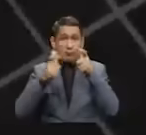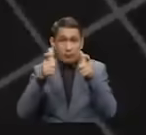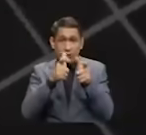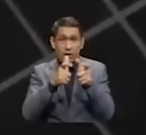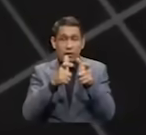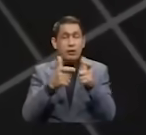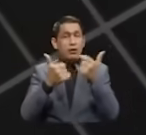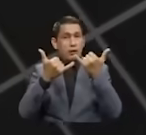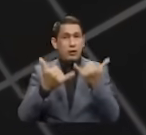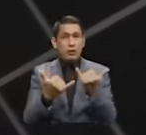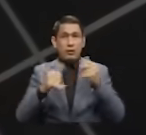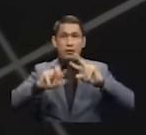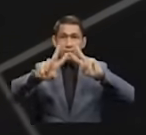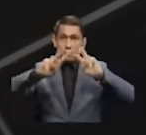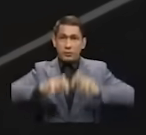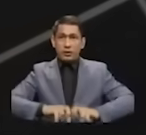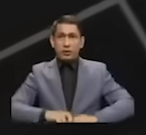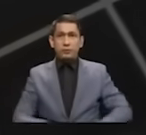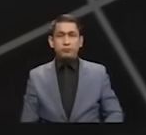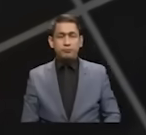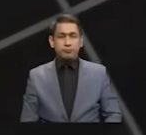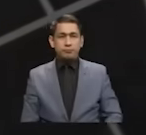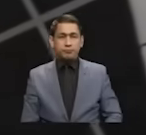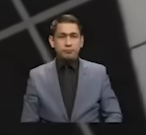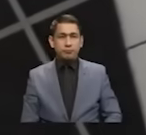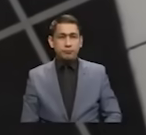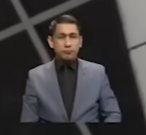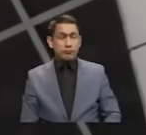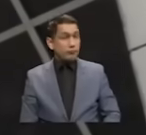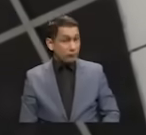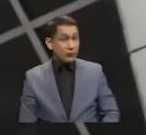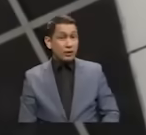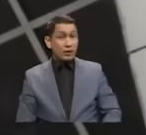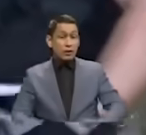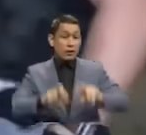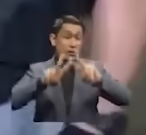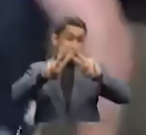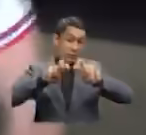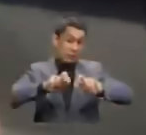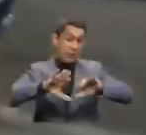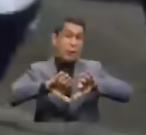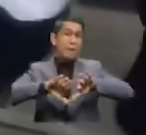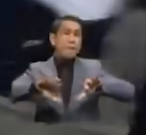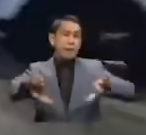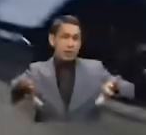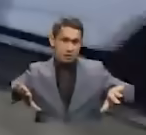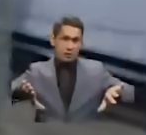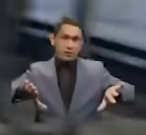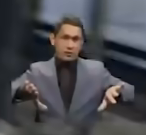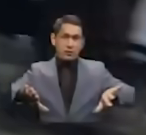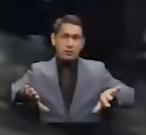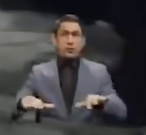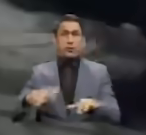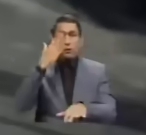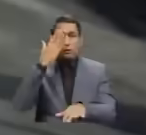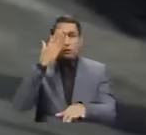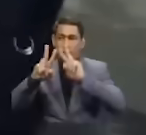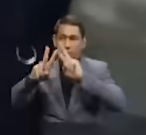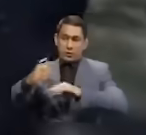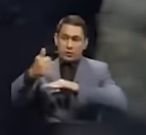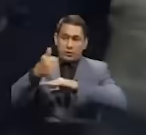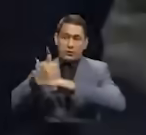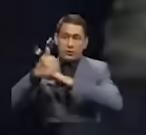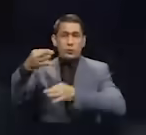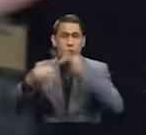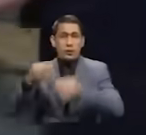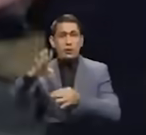iniciado una investigación en su contra, la misma que es independiente y no tiene relación a la que atraviesan jueces, fiscales, policías